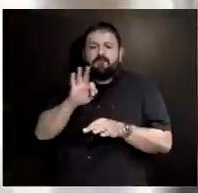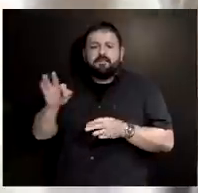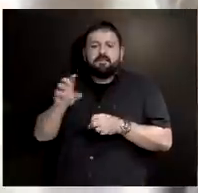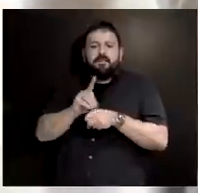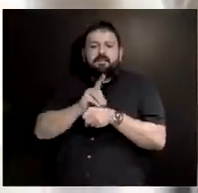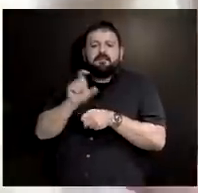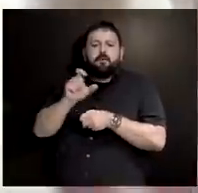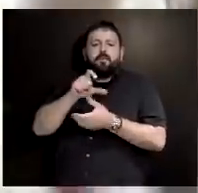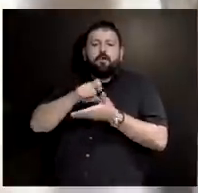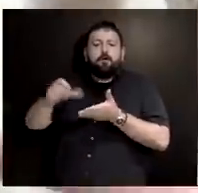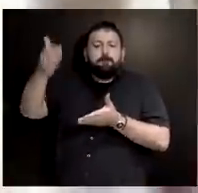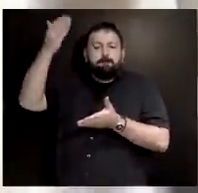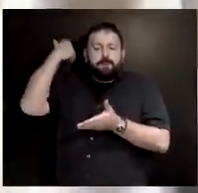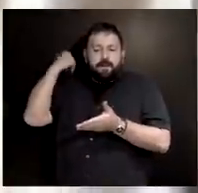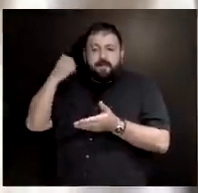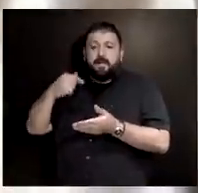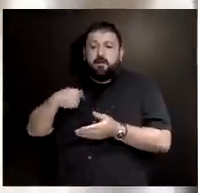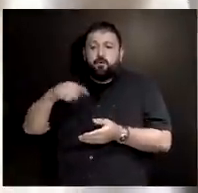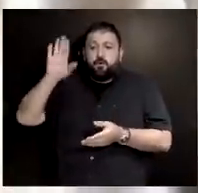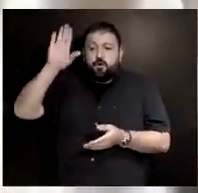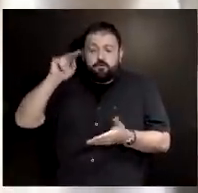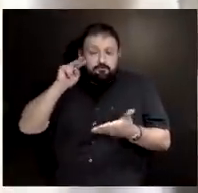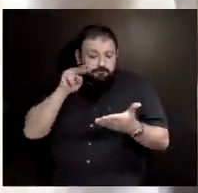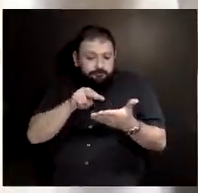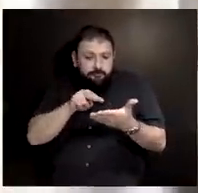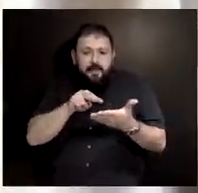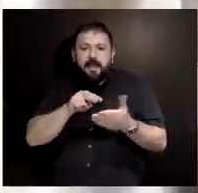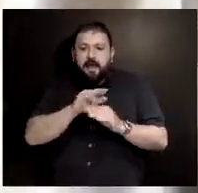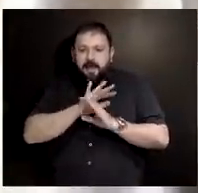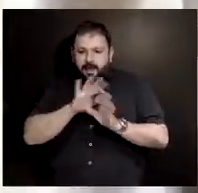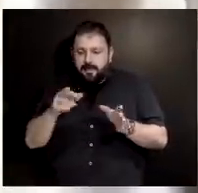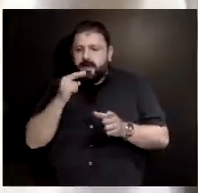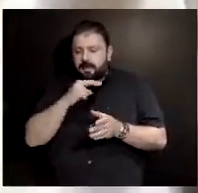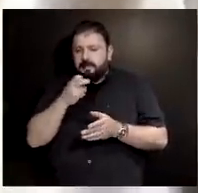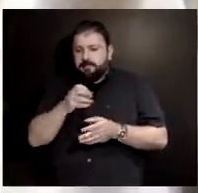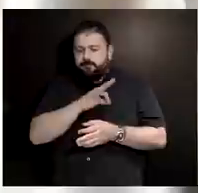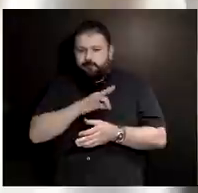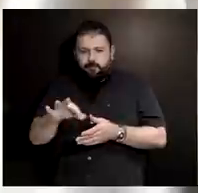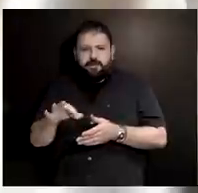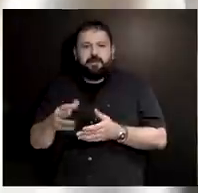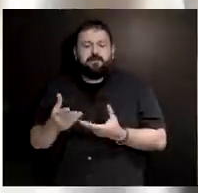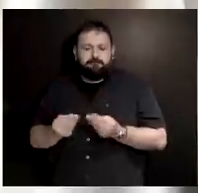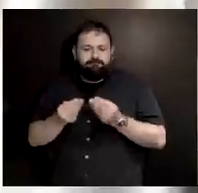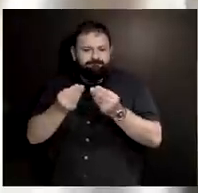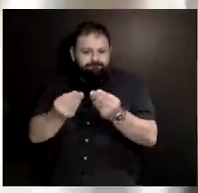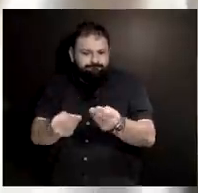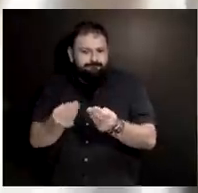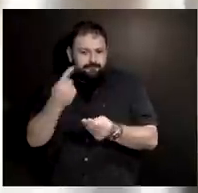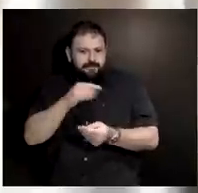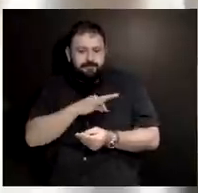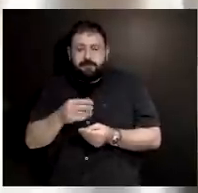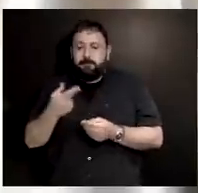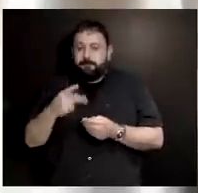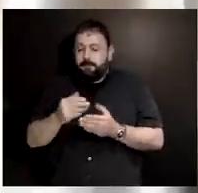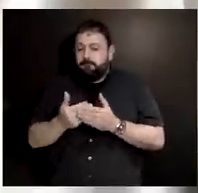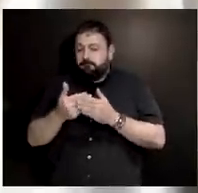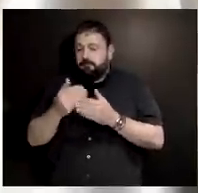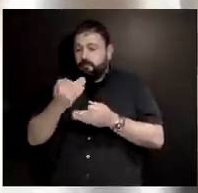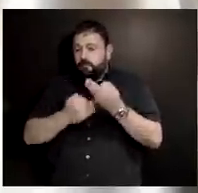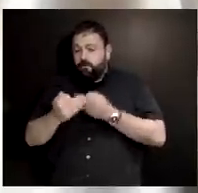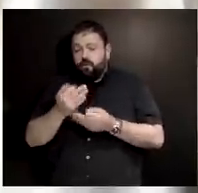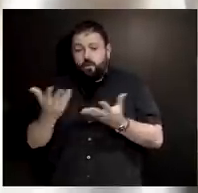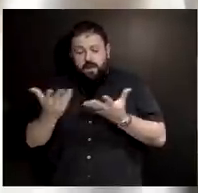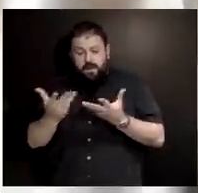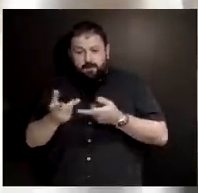para decir, oye, yo, y que hagamos el trámite lo más pronto posible. De preferencia antes del 31 de diciembre.